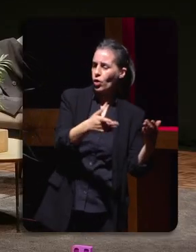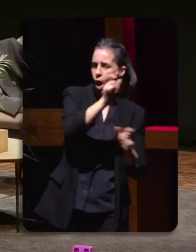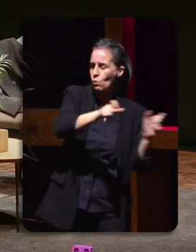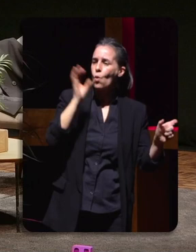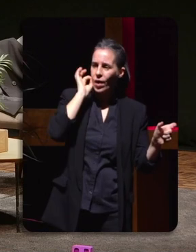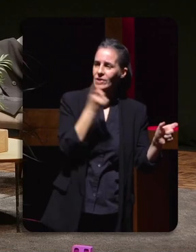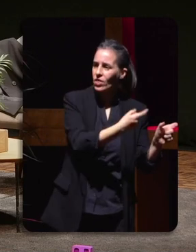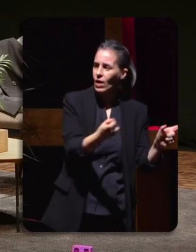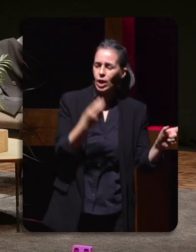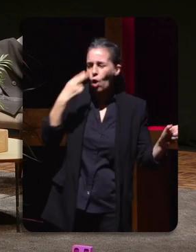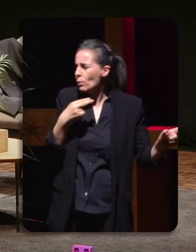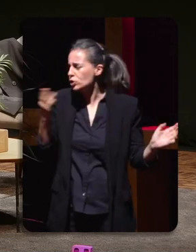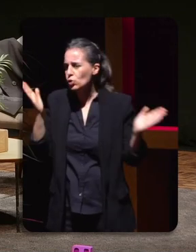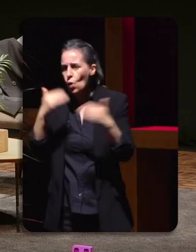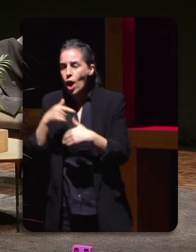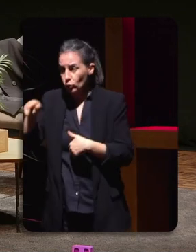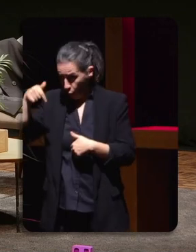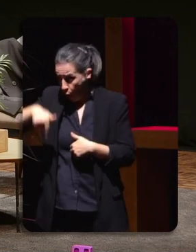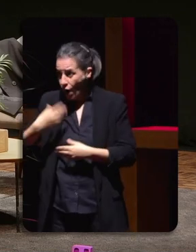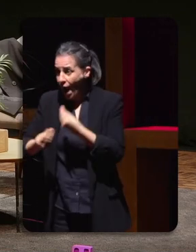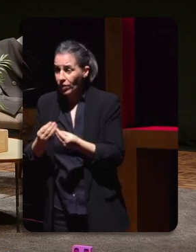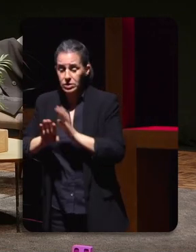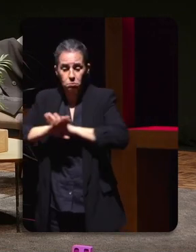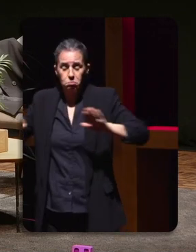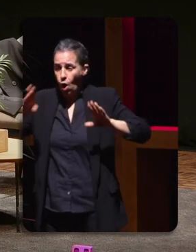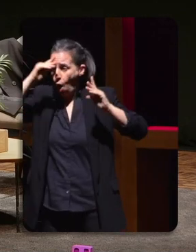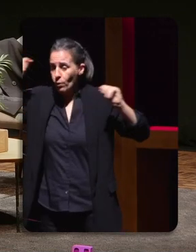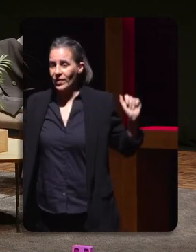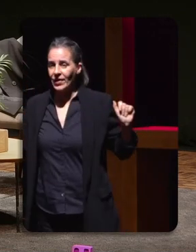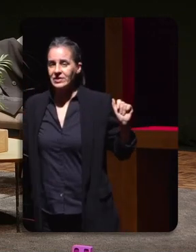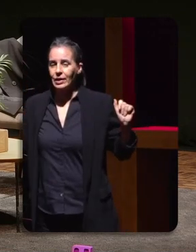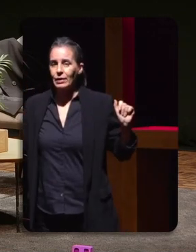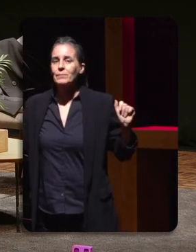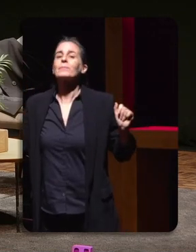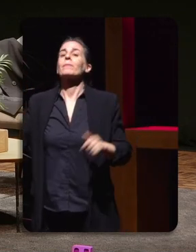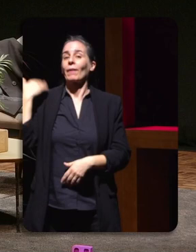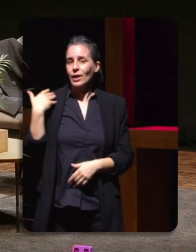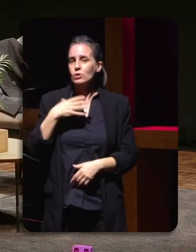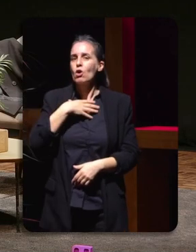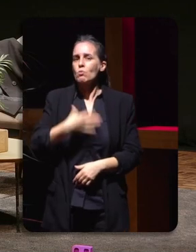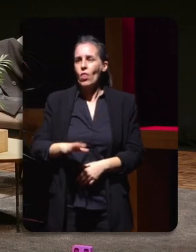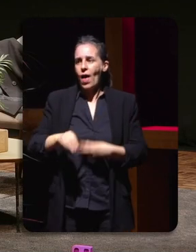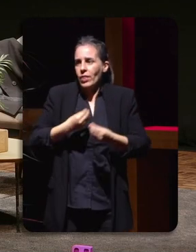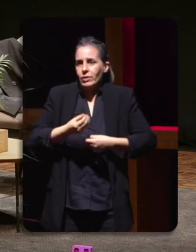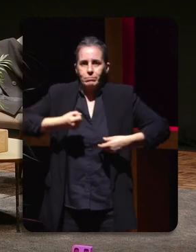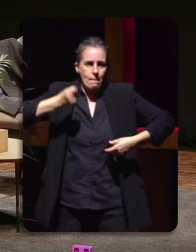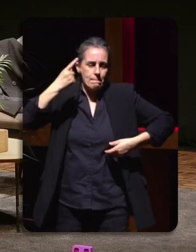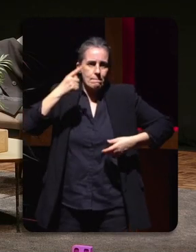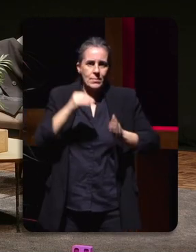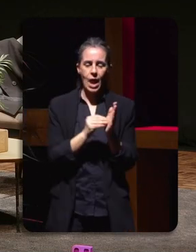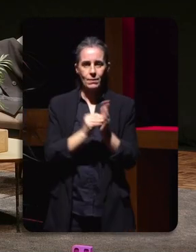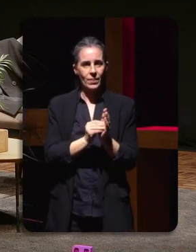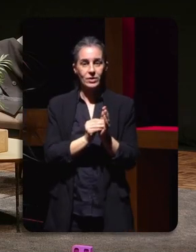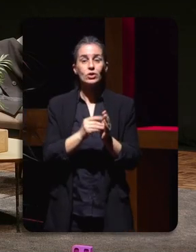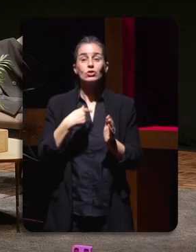sin compromiso sin compromiso lo haces hoy y te olvidas el resto de tu vida antes se podía hacer en mil veces yo de esto me enteré justo en la